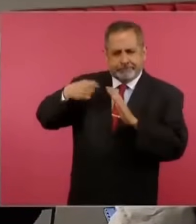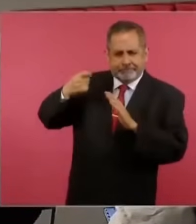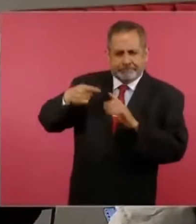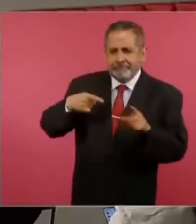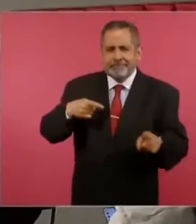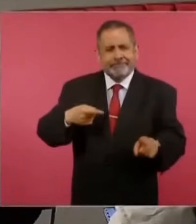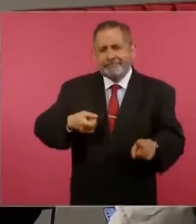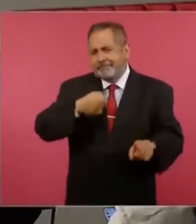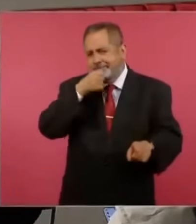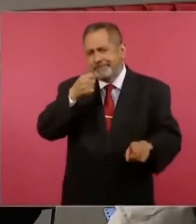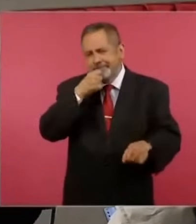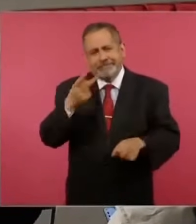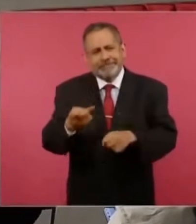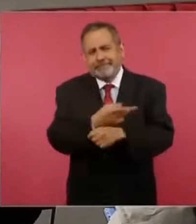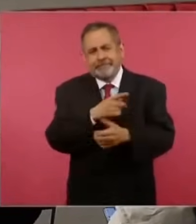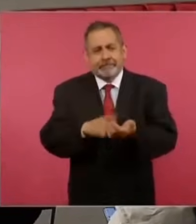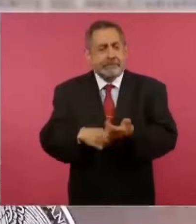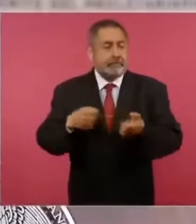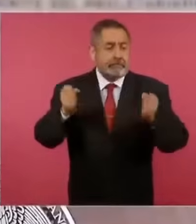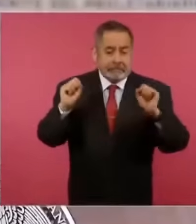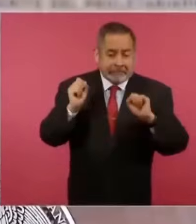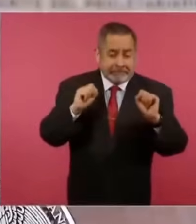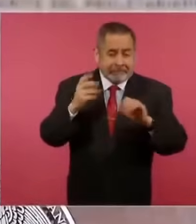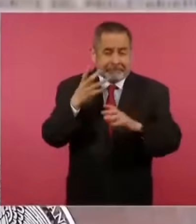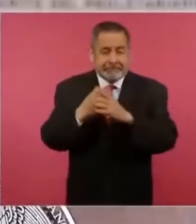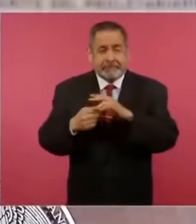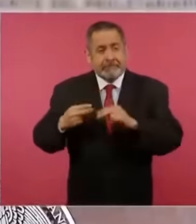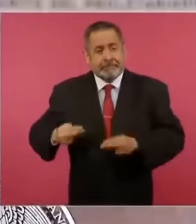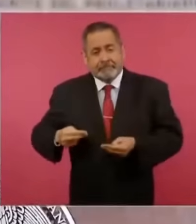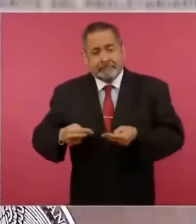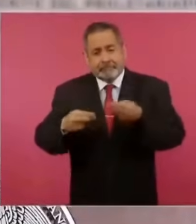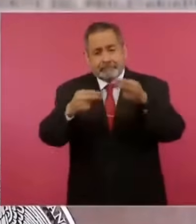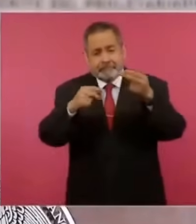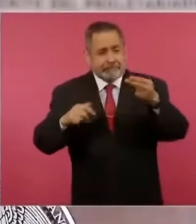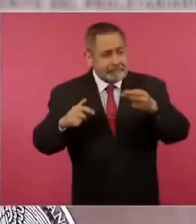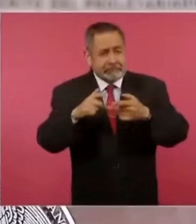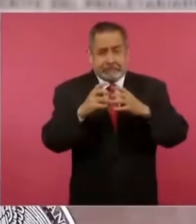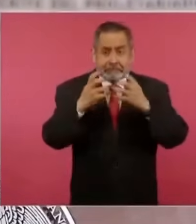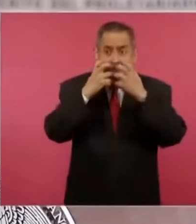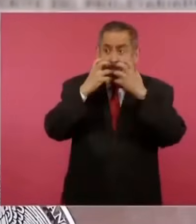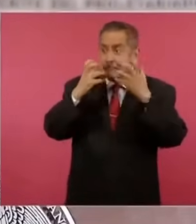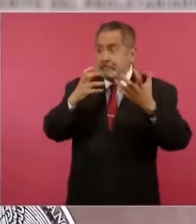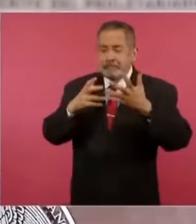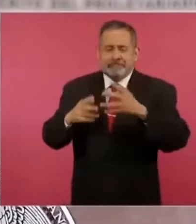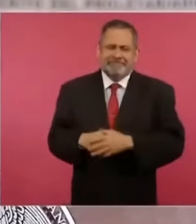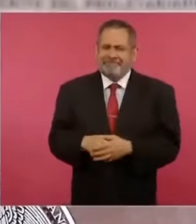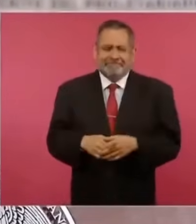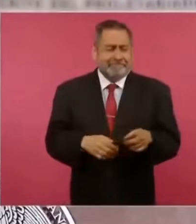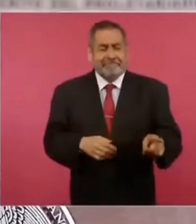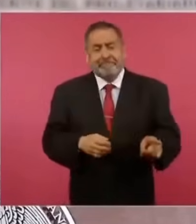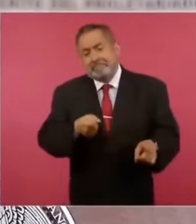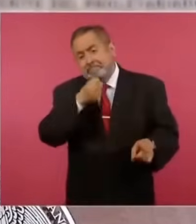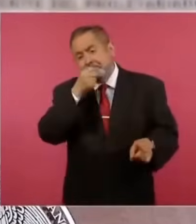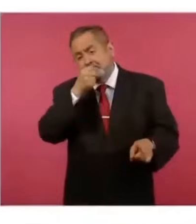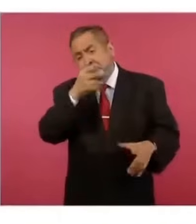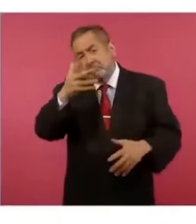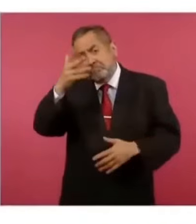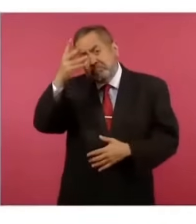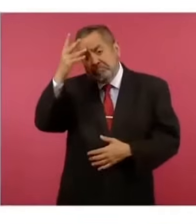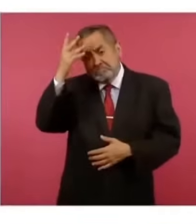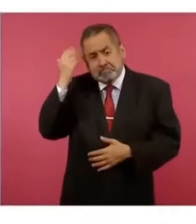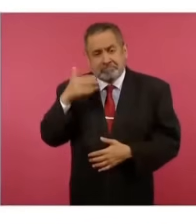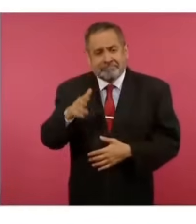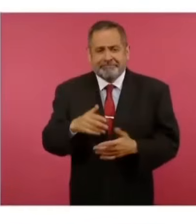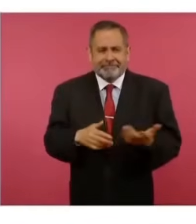viejo, pero se ve a la gente correr por las escaleras, lo cual escandalizó a muchos usuarios,